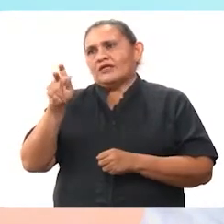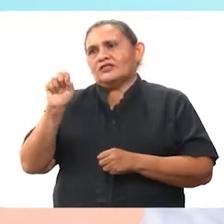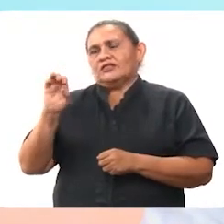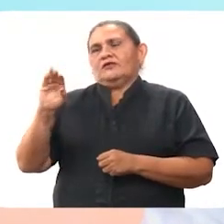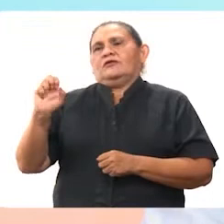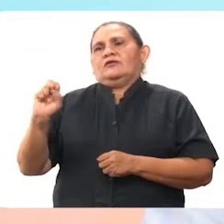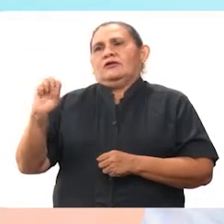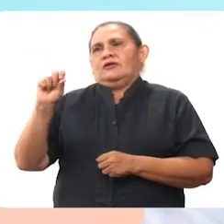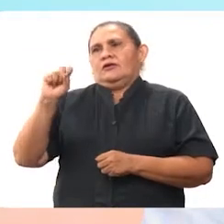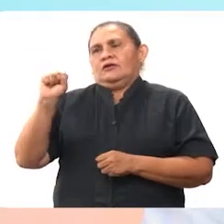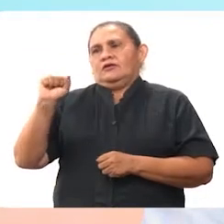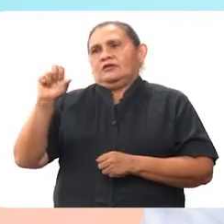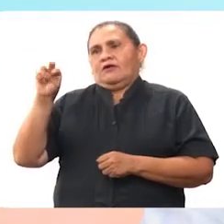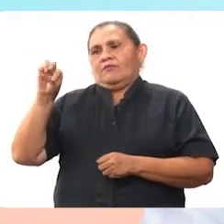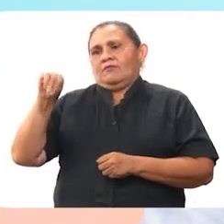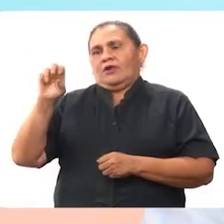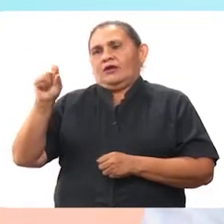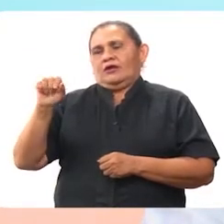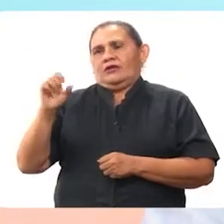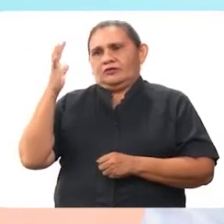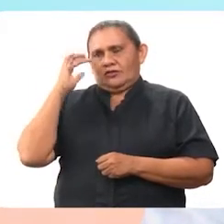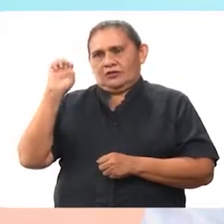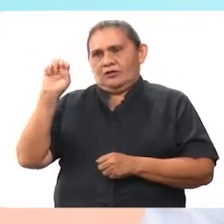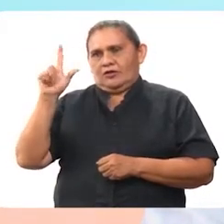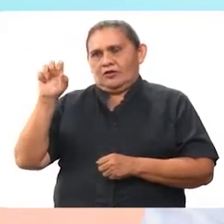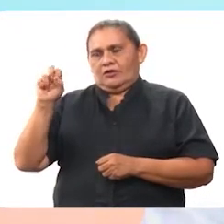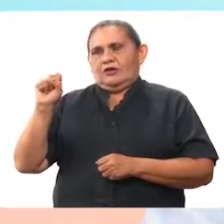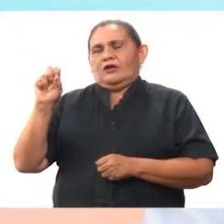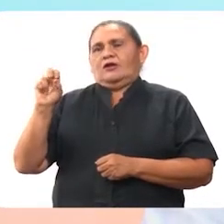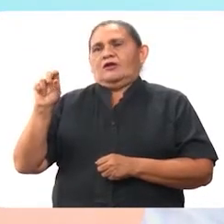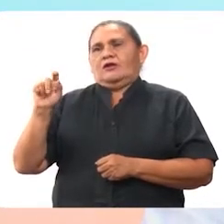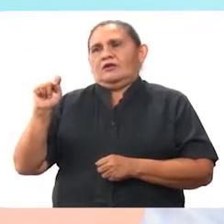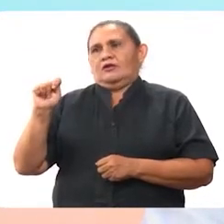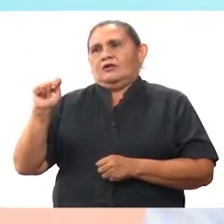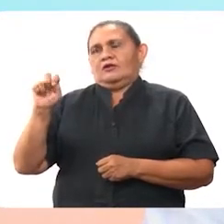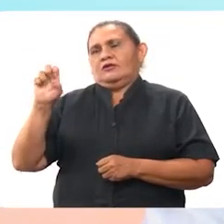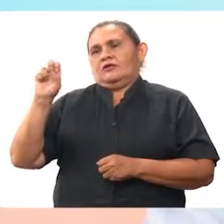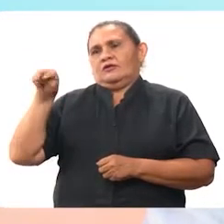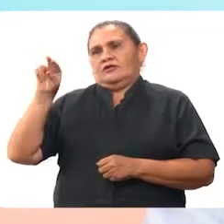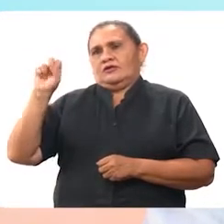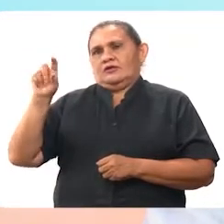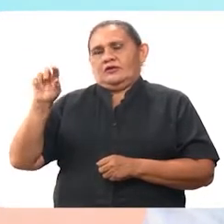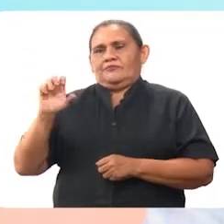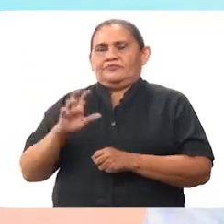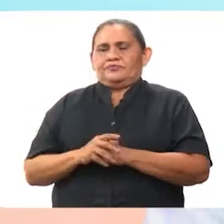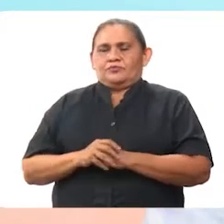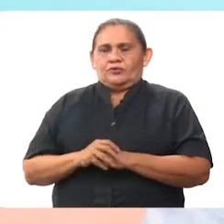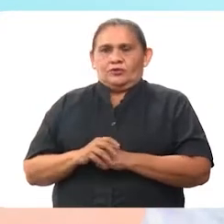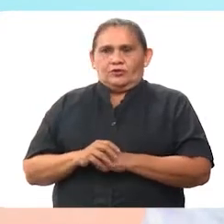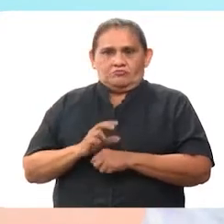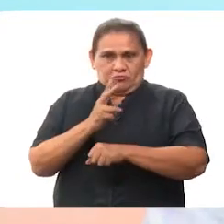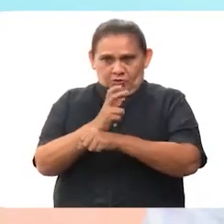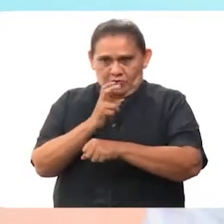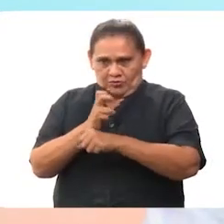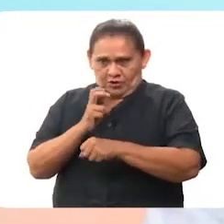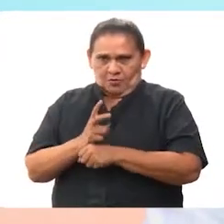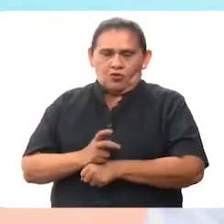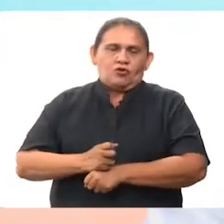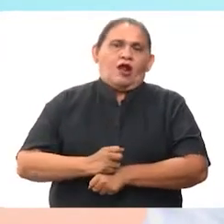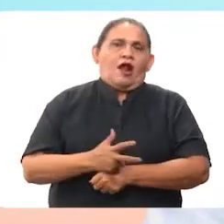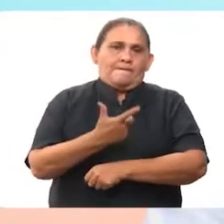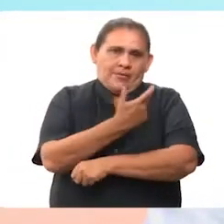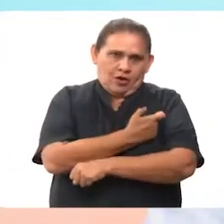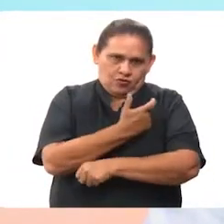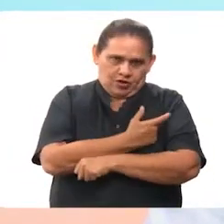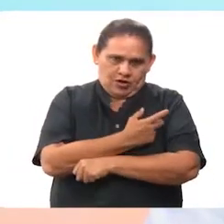Quintana Roo, Samajil, Sanacat, Santa Elena, Sinanché, Sutzal y Suma. Los invitamos a vacunarse sin temor para proteger